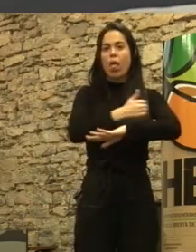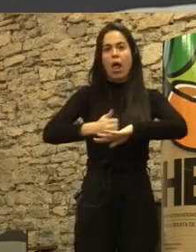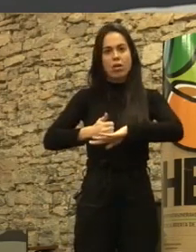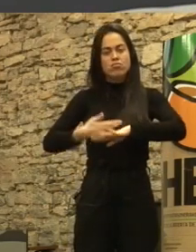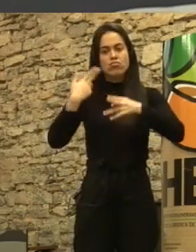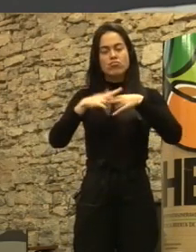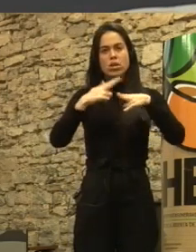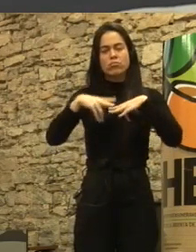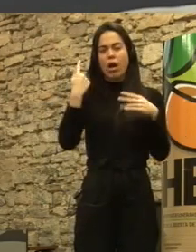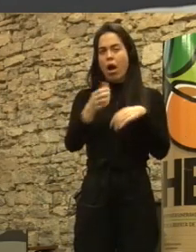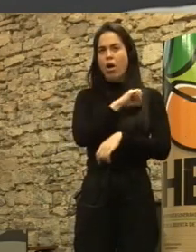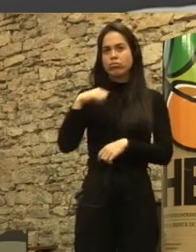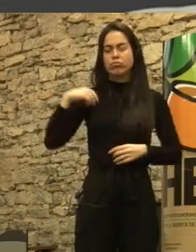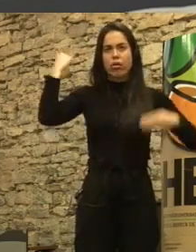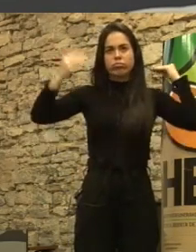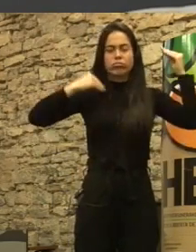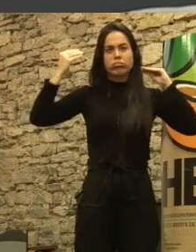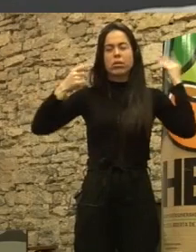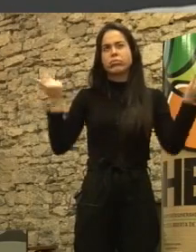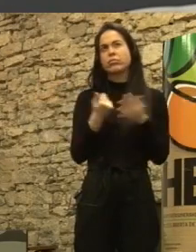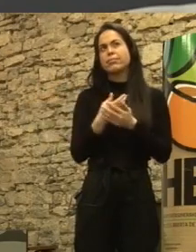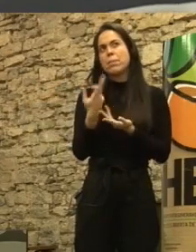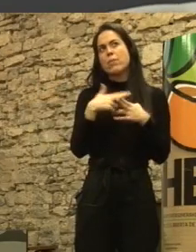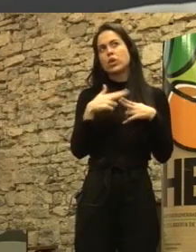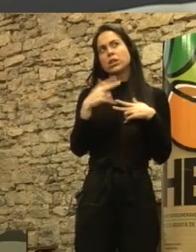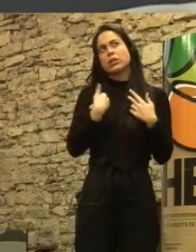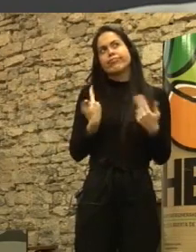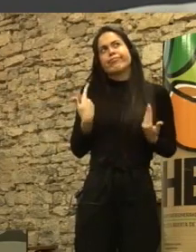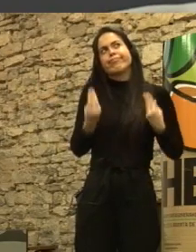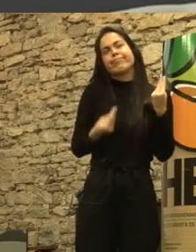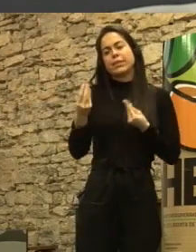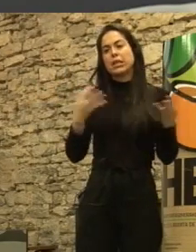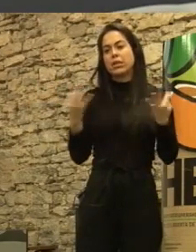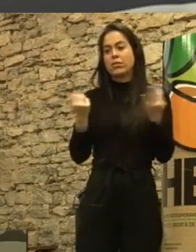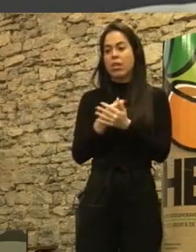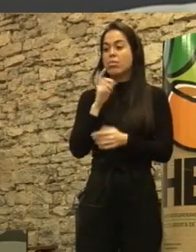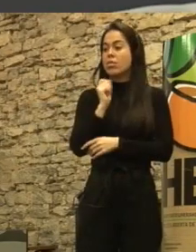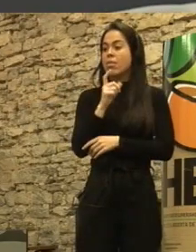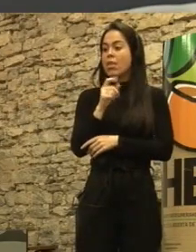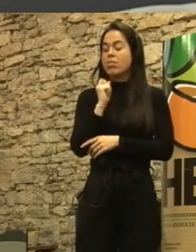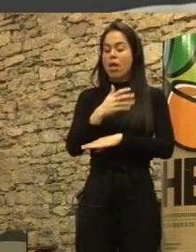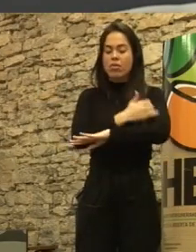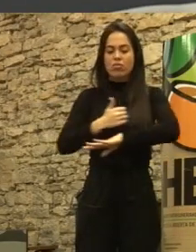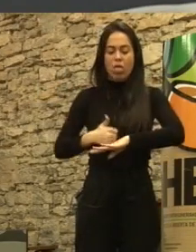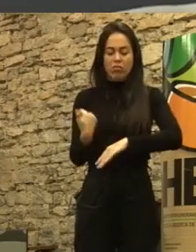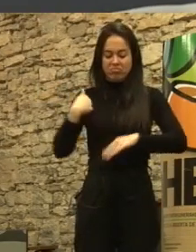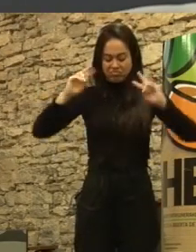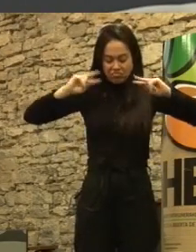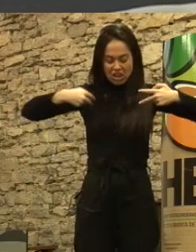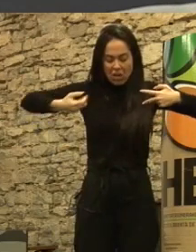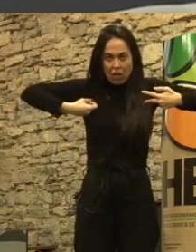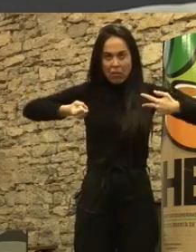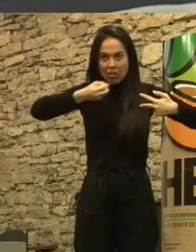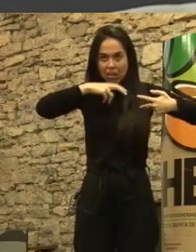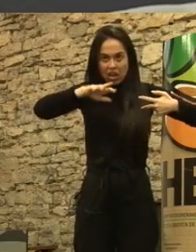autorreflexivo también sobre qué es lo que se puede hacer para hacer política. Pero, insisto, desde el punto de vista de ese ciudadano, muchas veces individual, de quién soy yo, que no soy nadie,